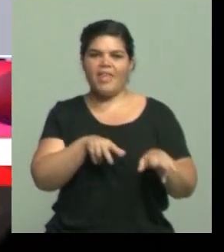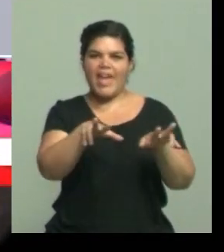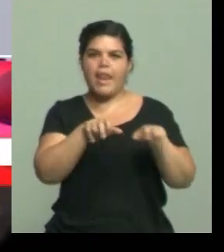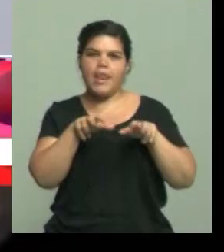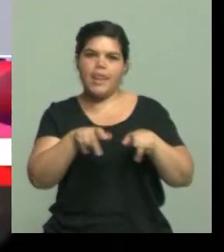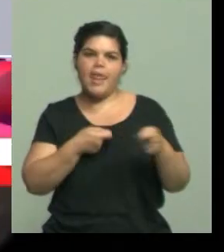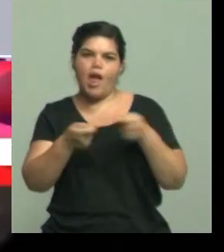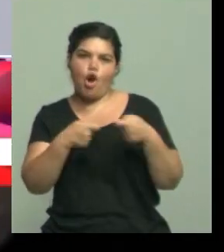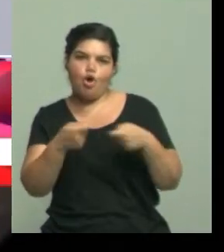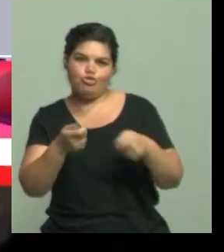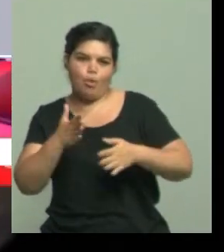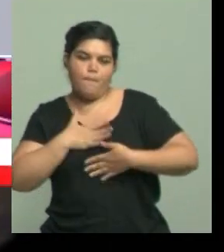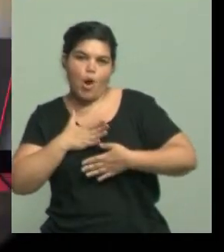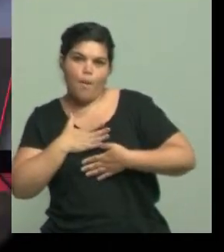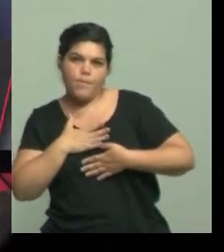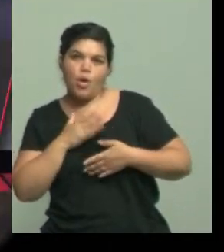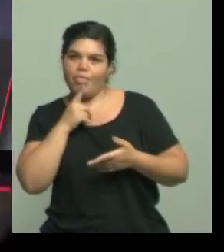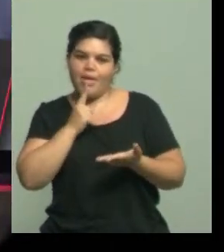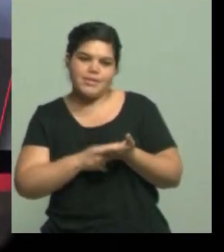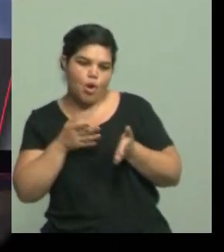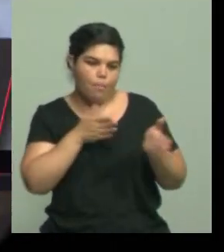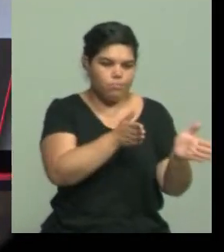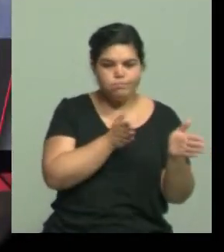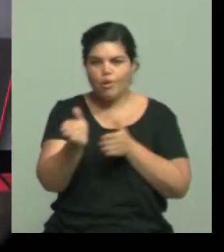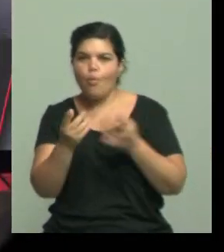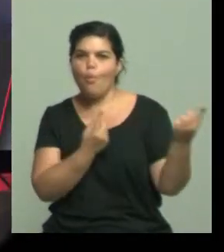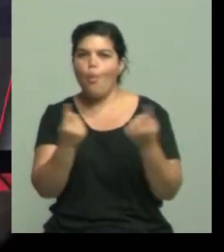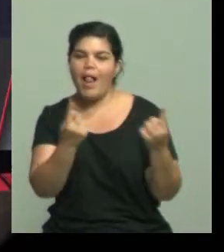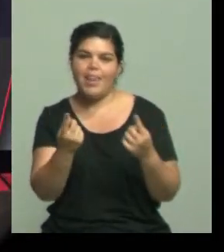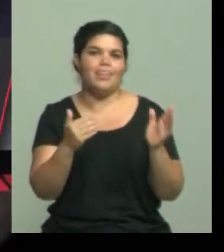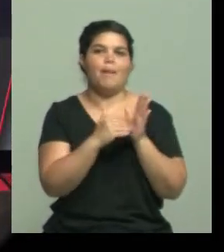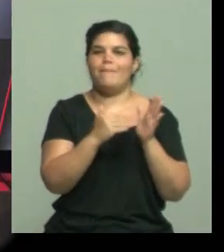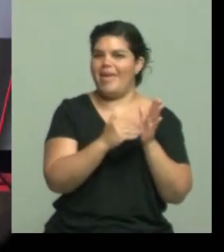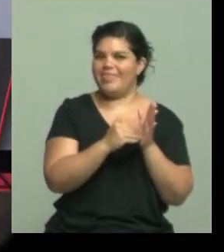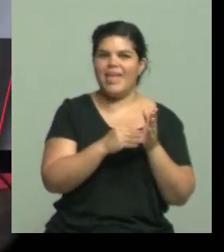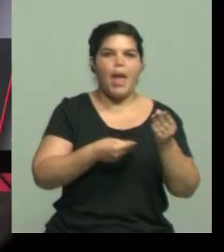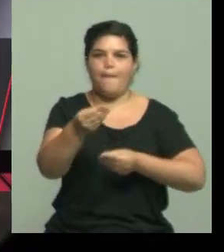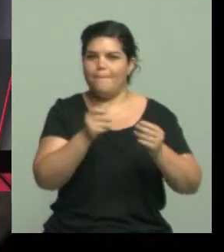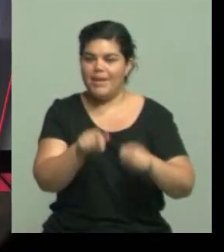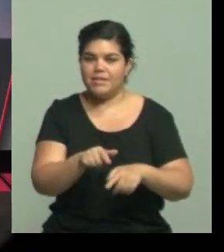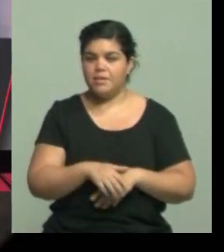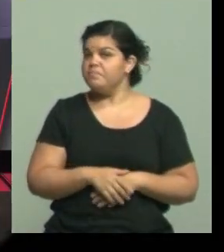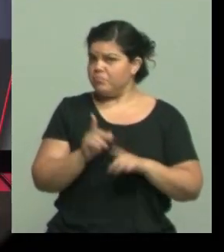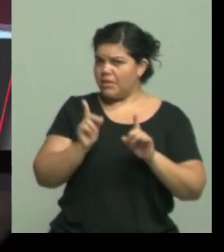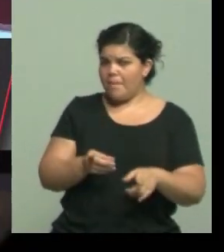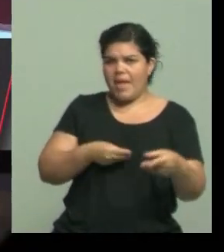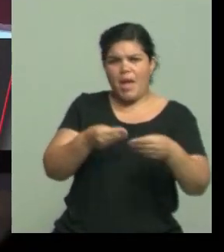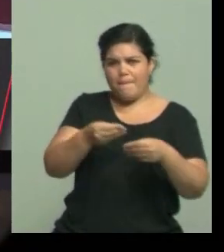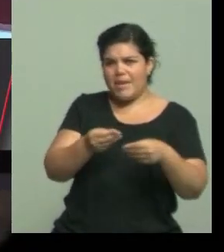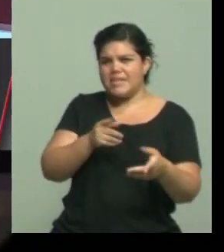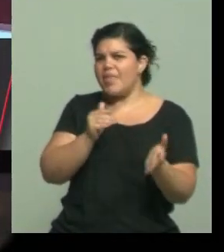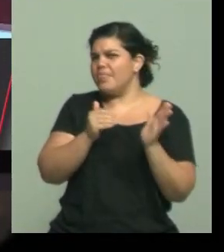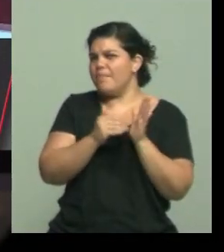demás que me hacen ir por acá o por allá. ¿Sí? Que puede ser estas líneas editoriales que te marca por ahí el gobierno o el poder